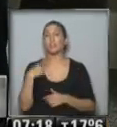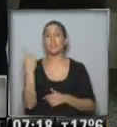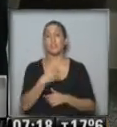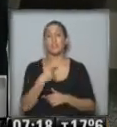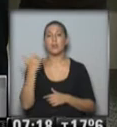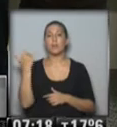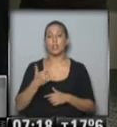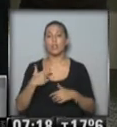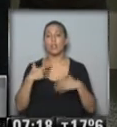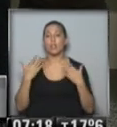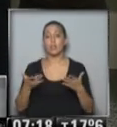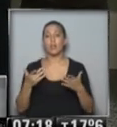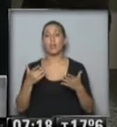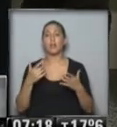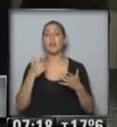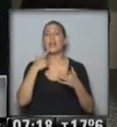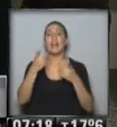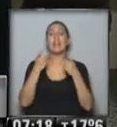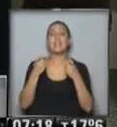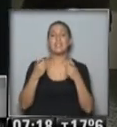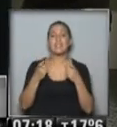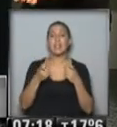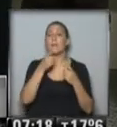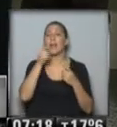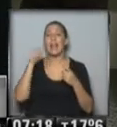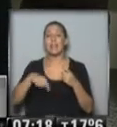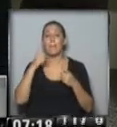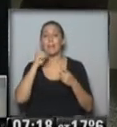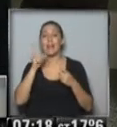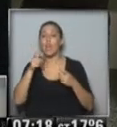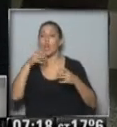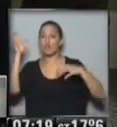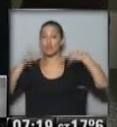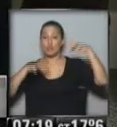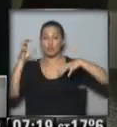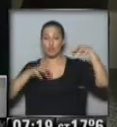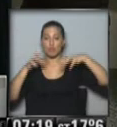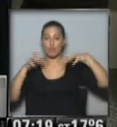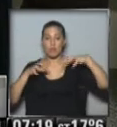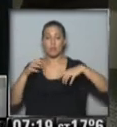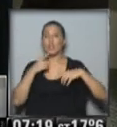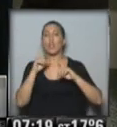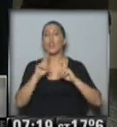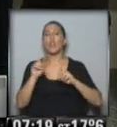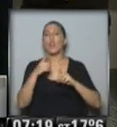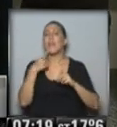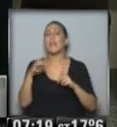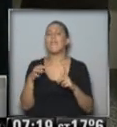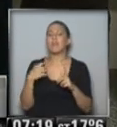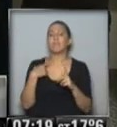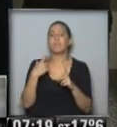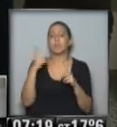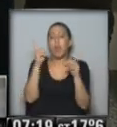dispuesto para el caso en que se necesite. Para esta alerta que tenemos ahora no deberíamos tener ningún tipo de inconveniente.